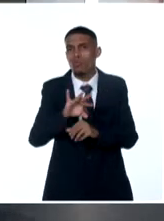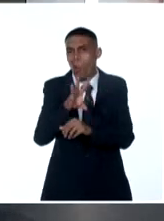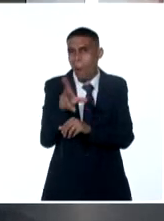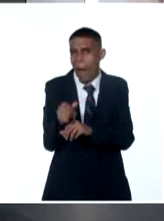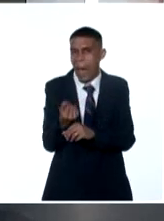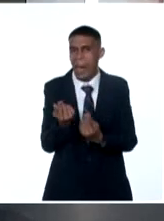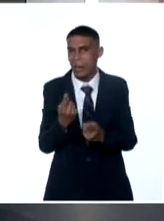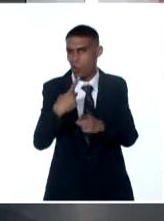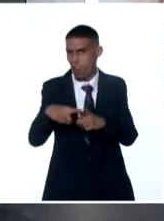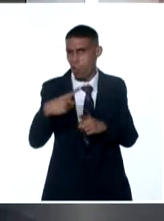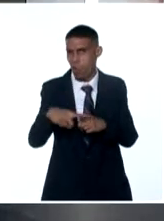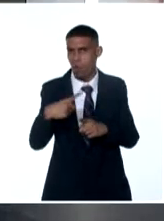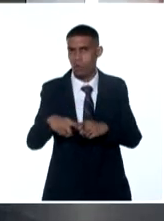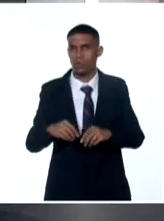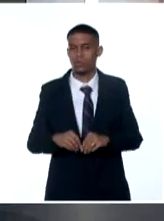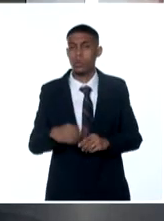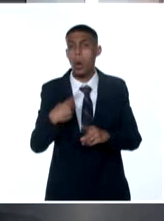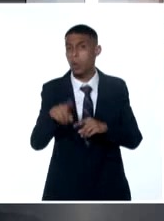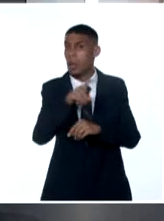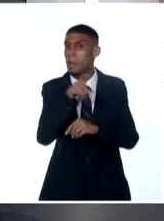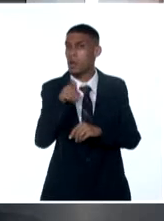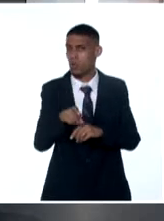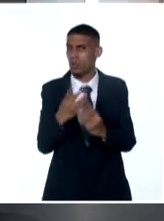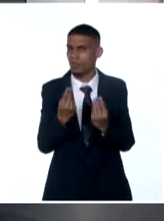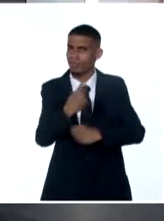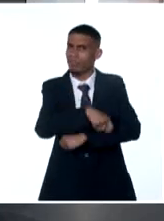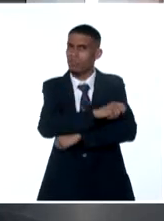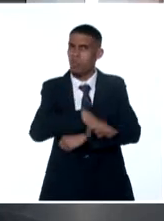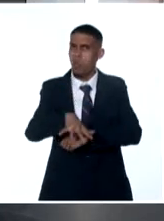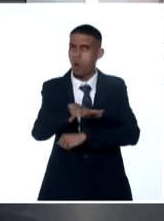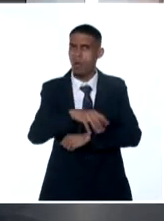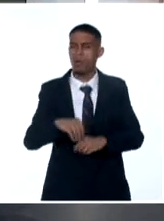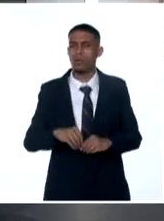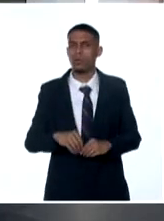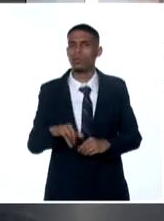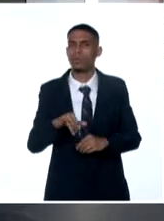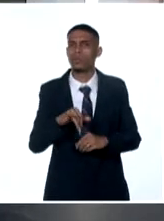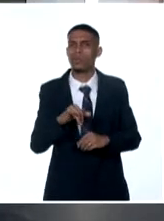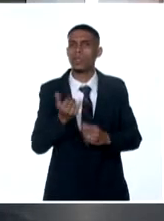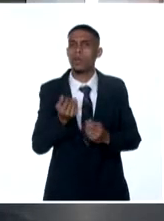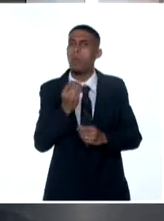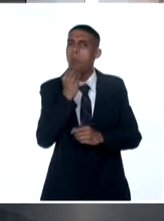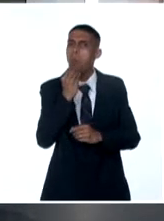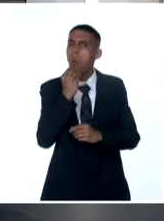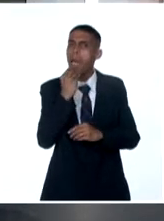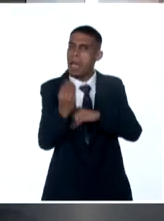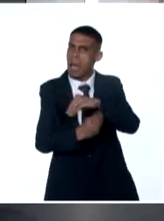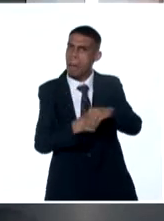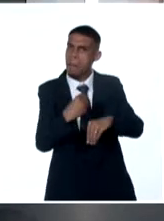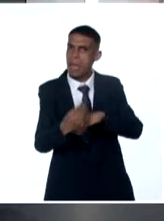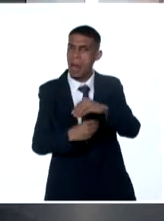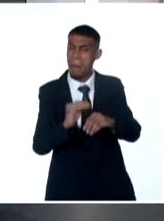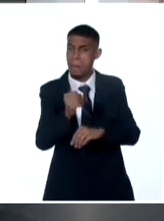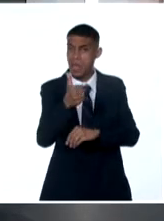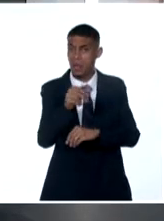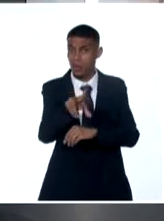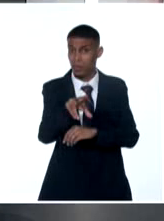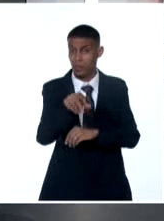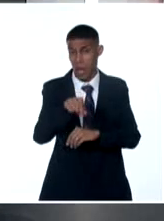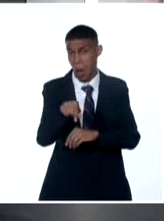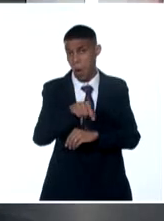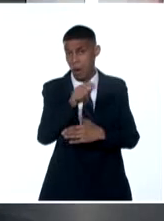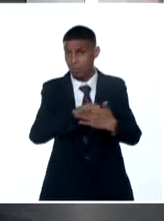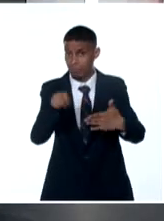está en otra pregunta que también muchos se hacen. ¿Es reversible la situación? ¿Tendrá el nuevo presidente a la mano